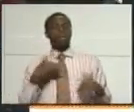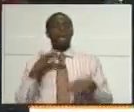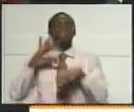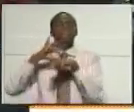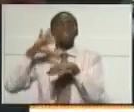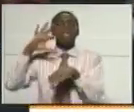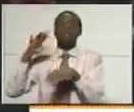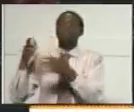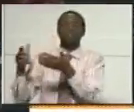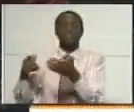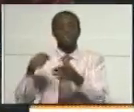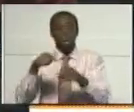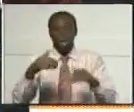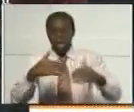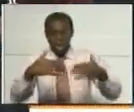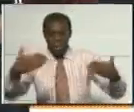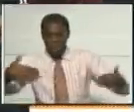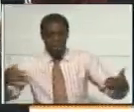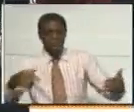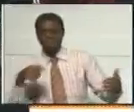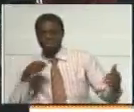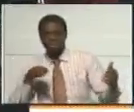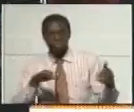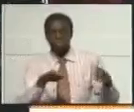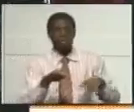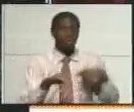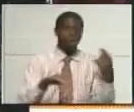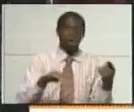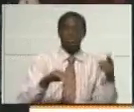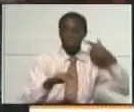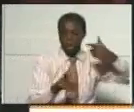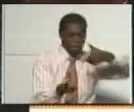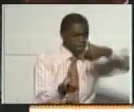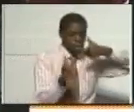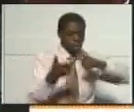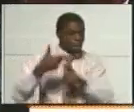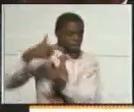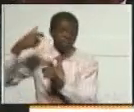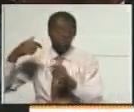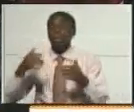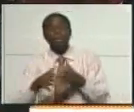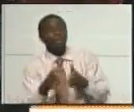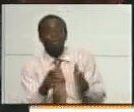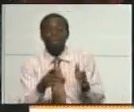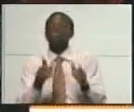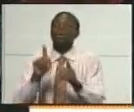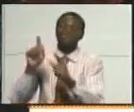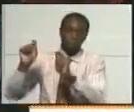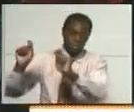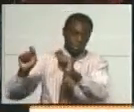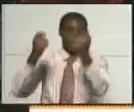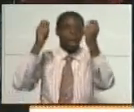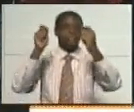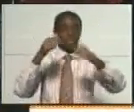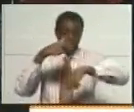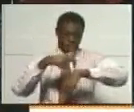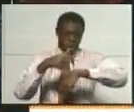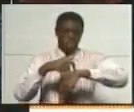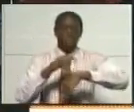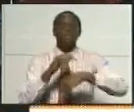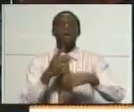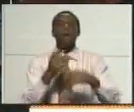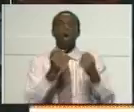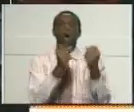por barricadas, soportando ataques de francotiradores. Rescatamos a esta hora, siendo las 11